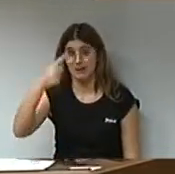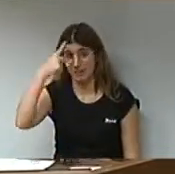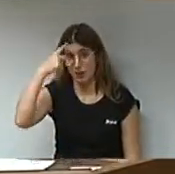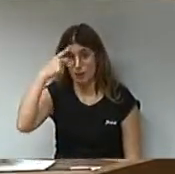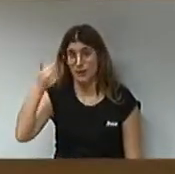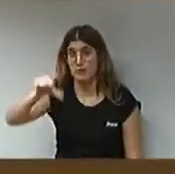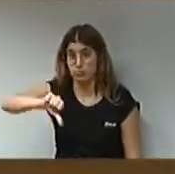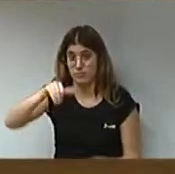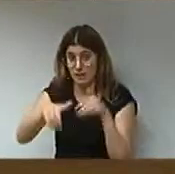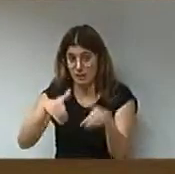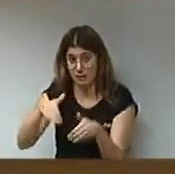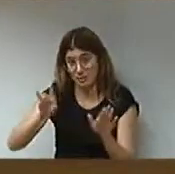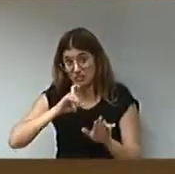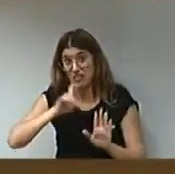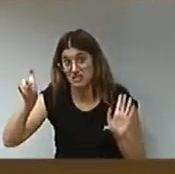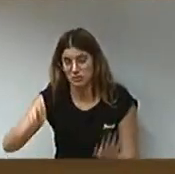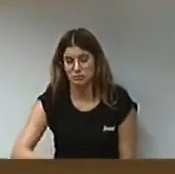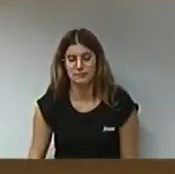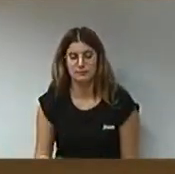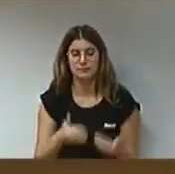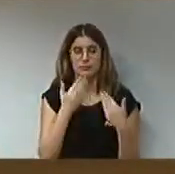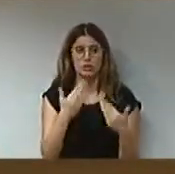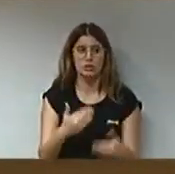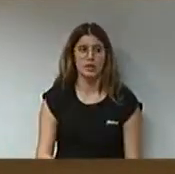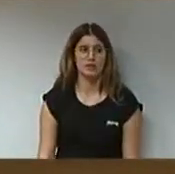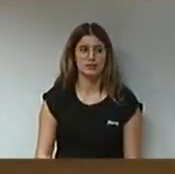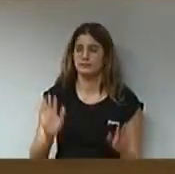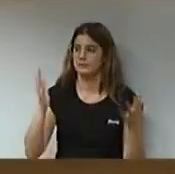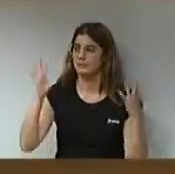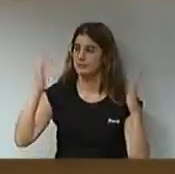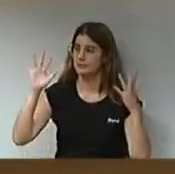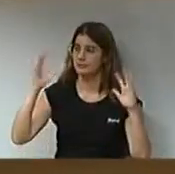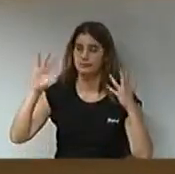elecciones. Muchas gracias. Muchas gracias, señoría.